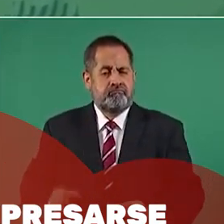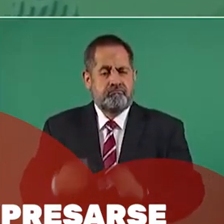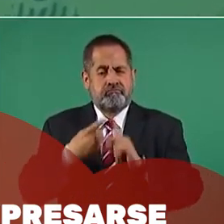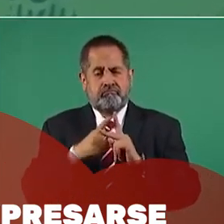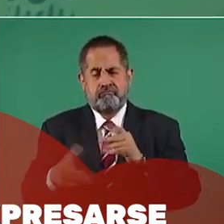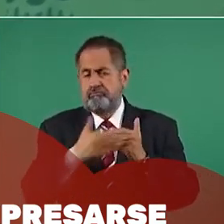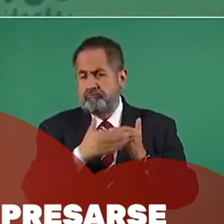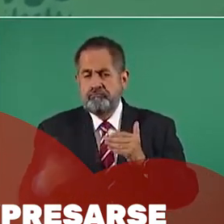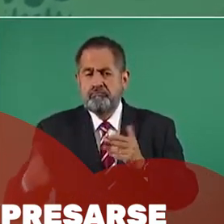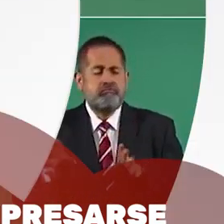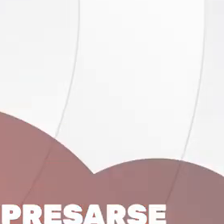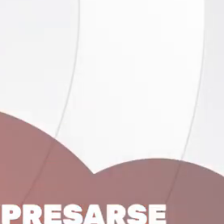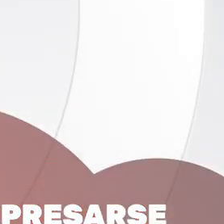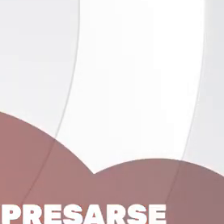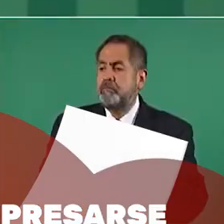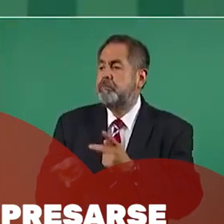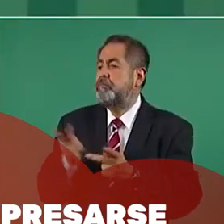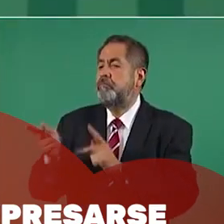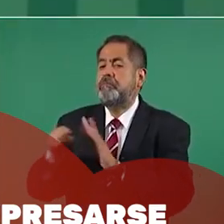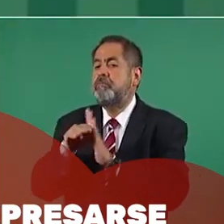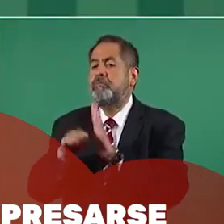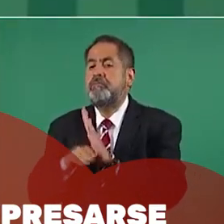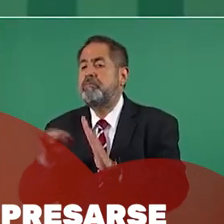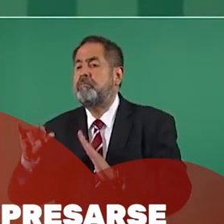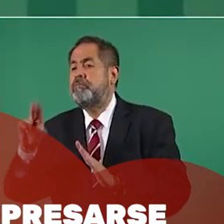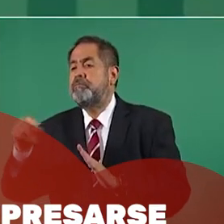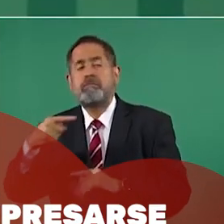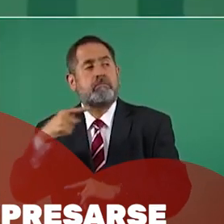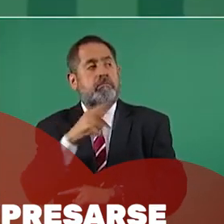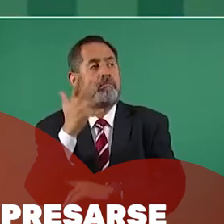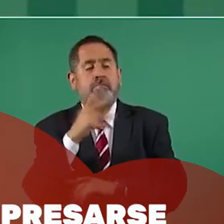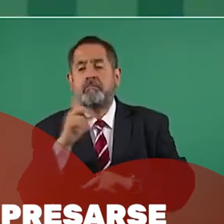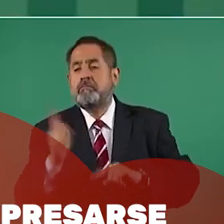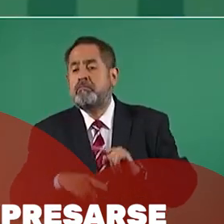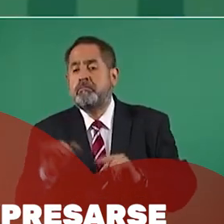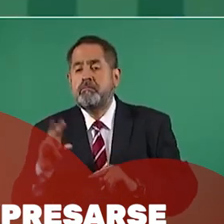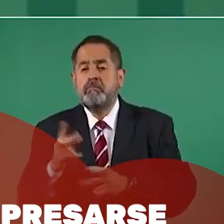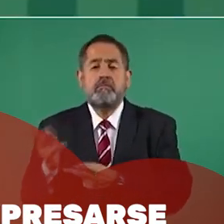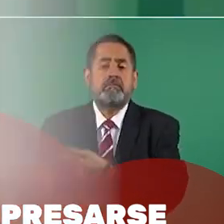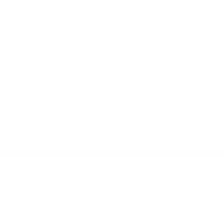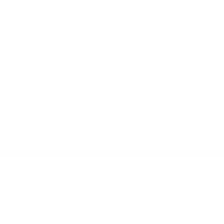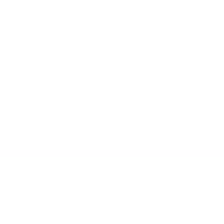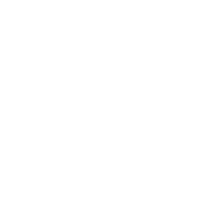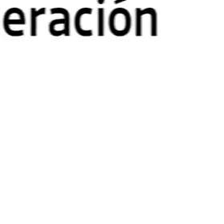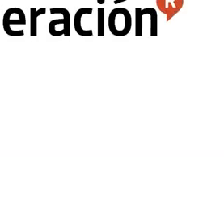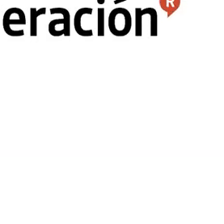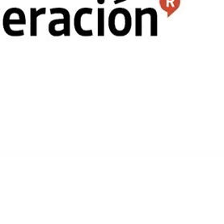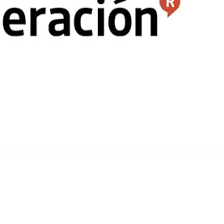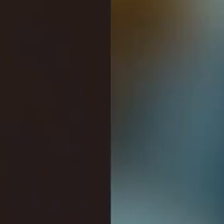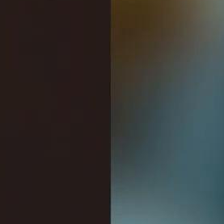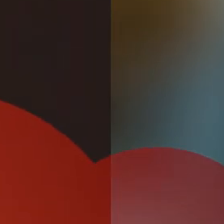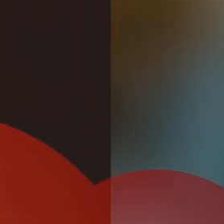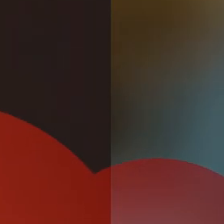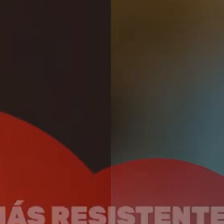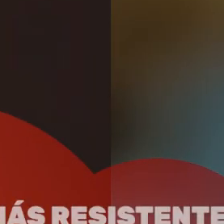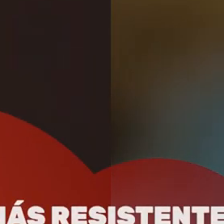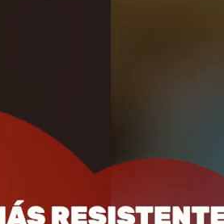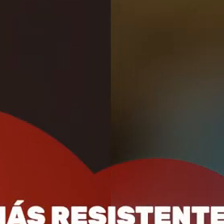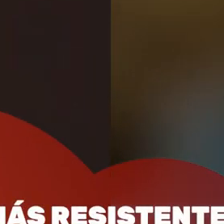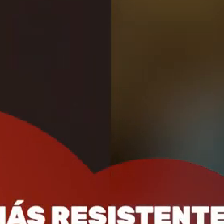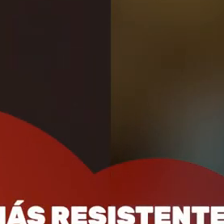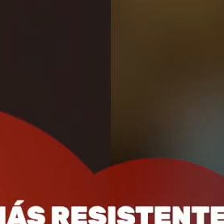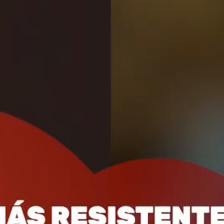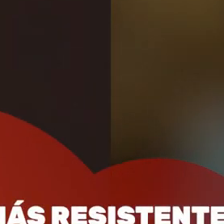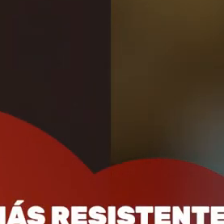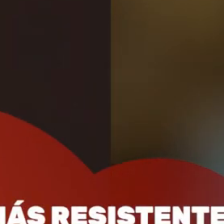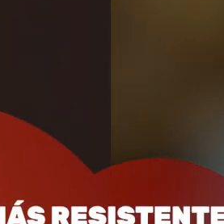en la democracia participativa, agregó. Recuerda, ir el próximo 1 de agosto a votar en la consulta popular. Un estudio de la Universidad Nacional Autónoma